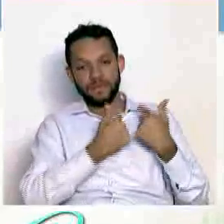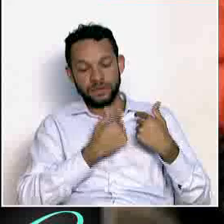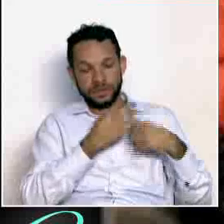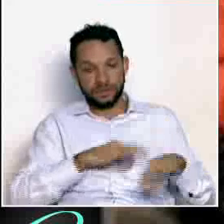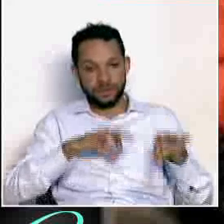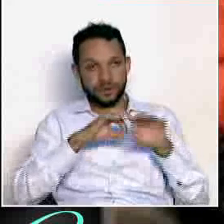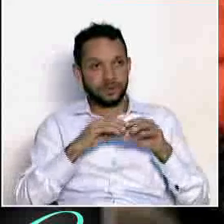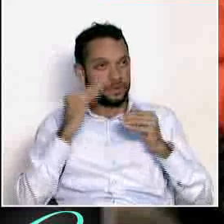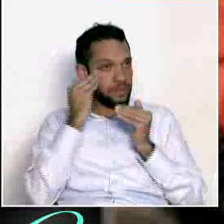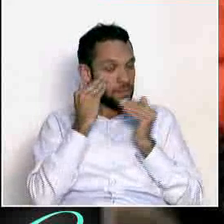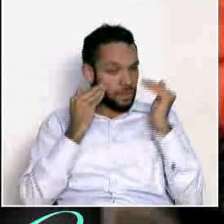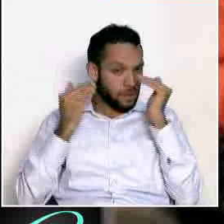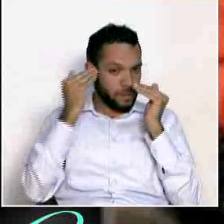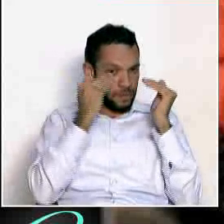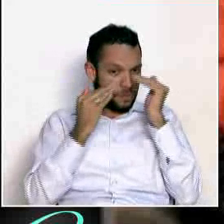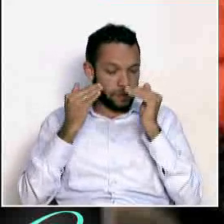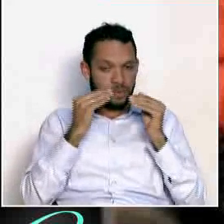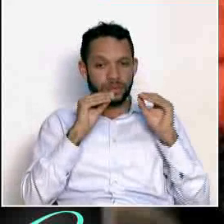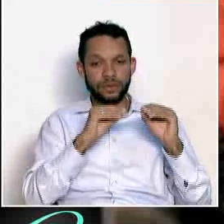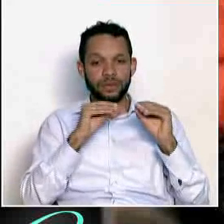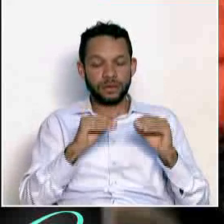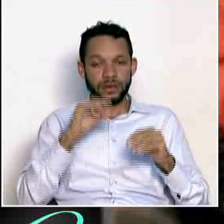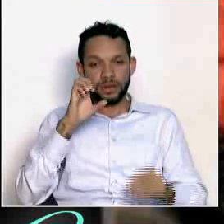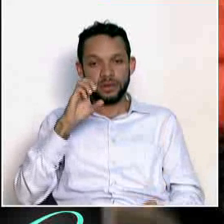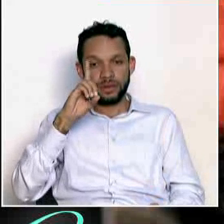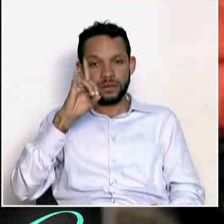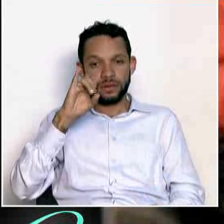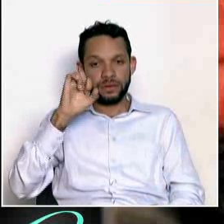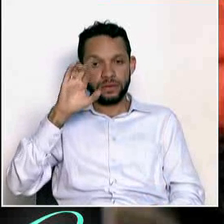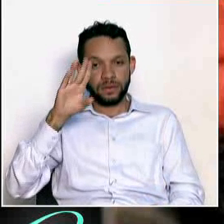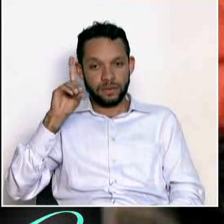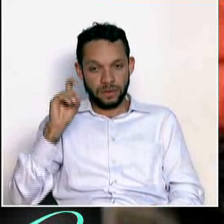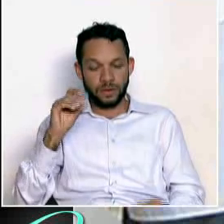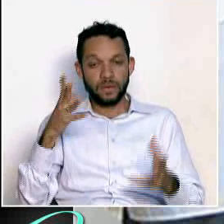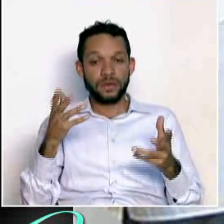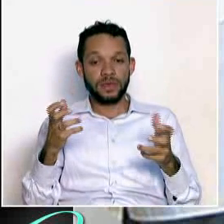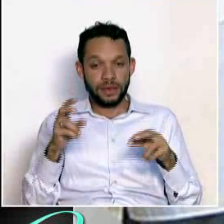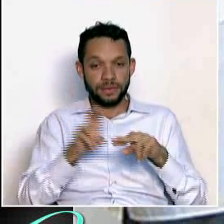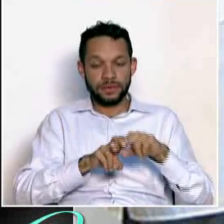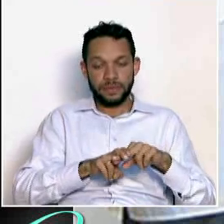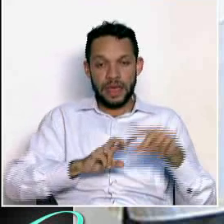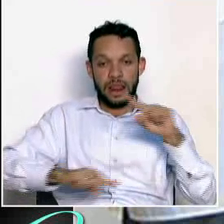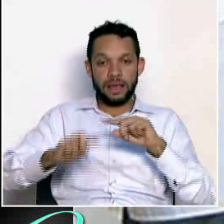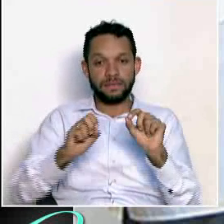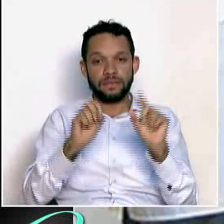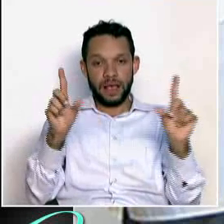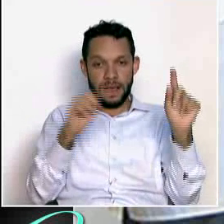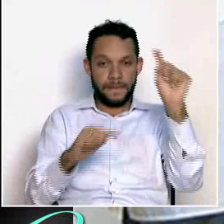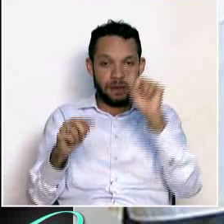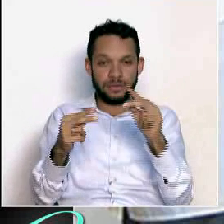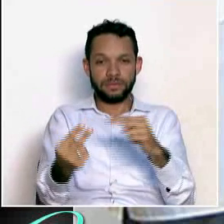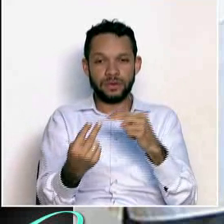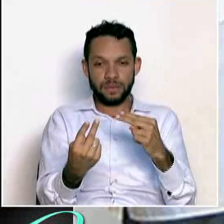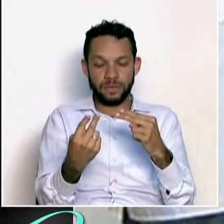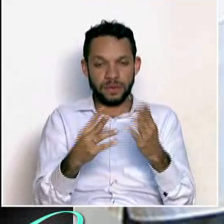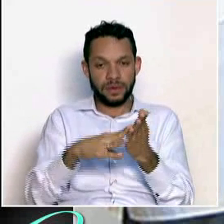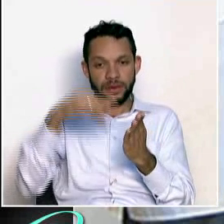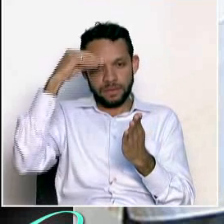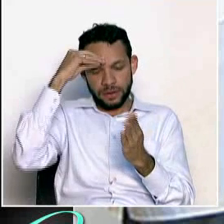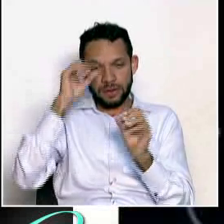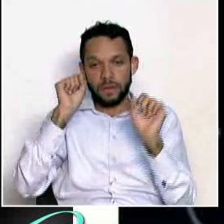una hipnosis. Entonces yo le dije, y llamé al doctor Eduardo, hagámoslo al aire. Santiago, muchas gracias por estar con nosotros